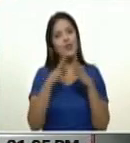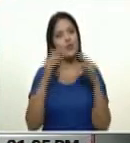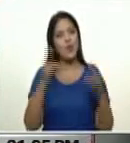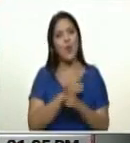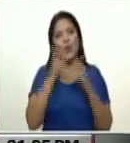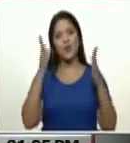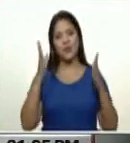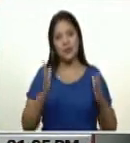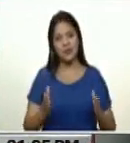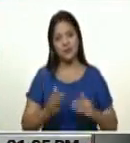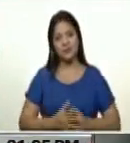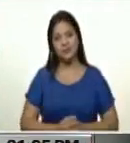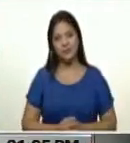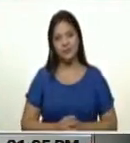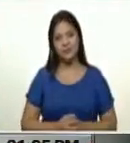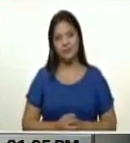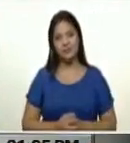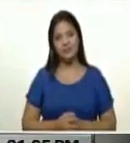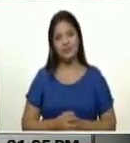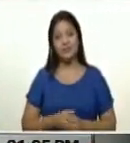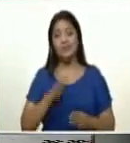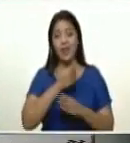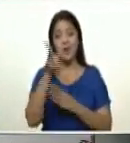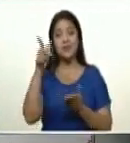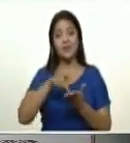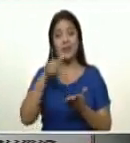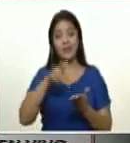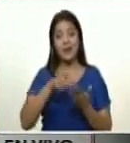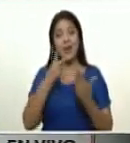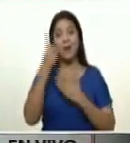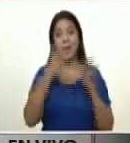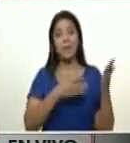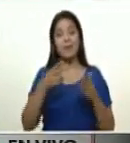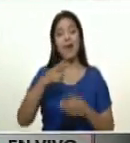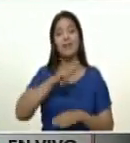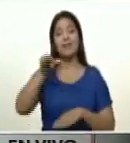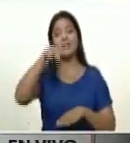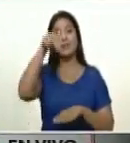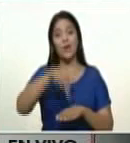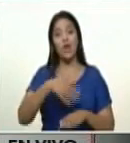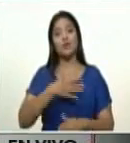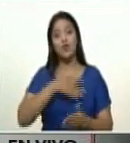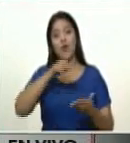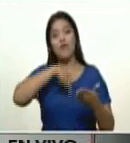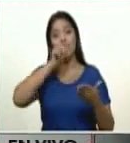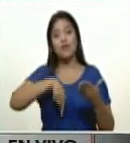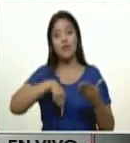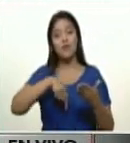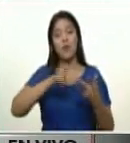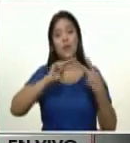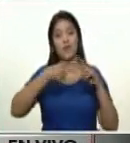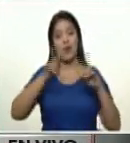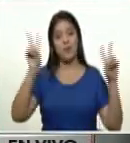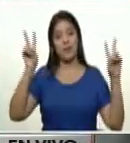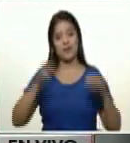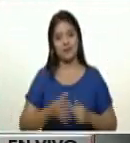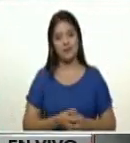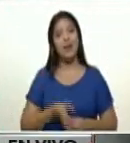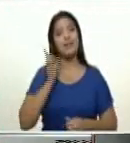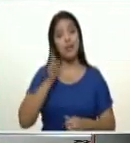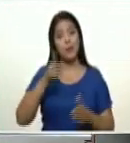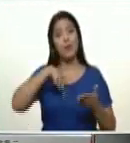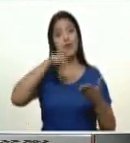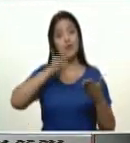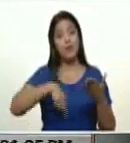y las venezolanas que están incorporados a la jornada nacional, yo firmo por la paz. Hay que firmar por la